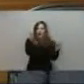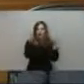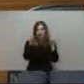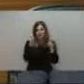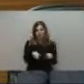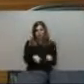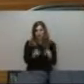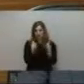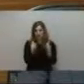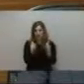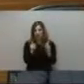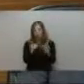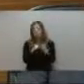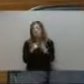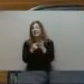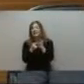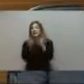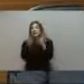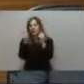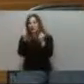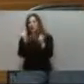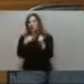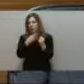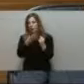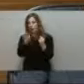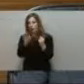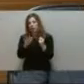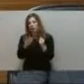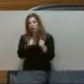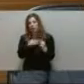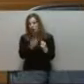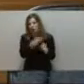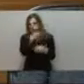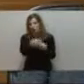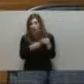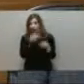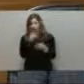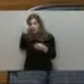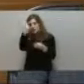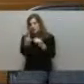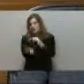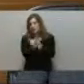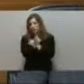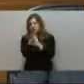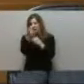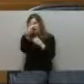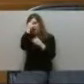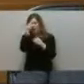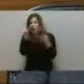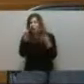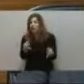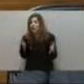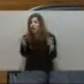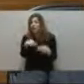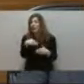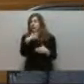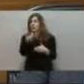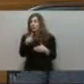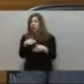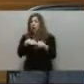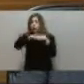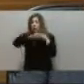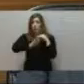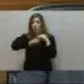Técnicamente se puede, pero no hay voluntad. Por si no lo sabe, el puerto de Candás es tan inseguro porque no está defendido de las olas